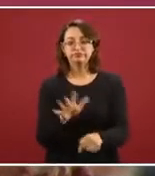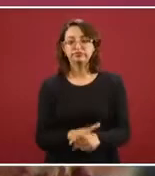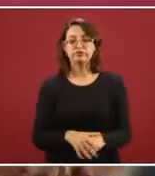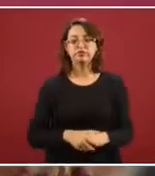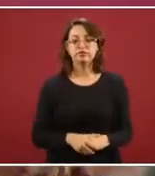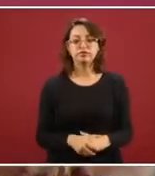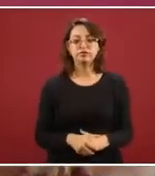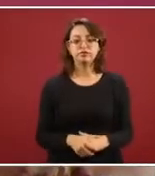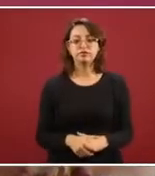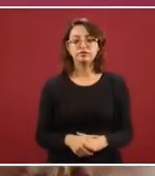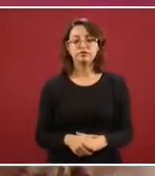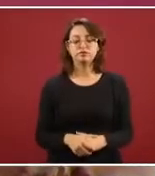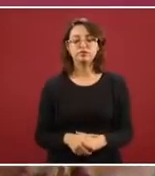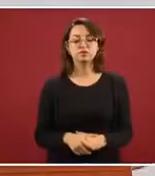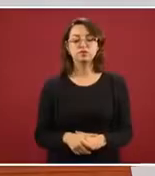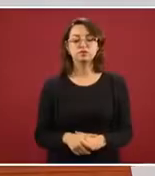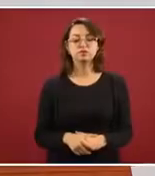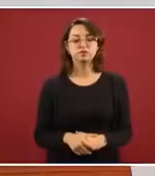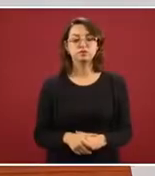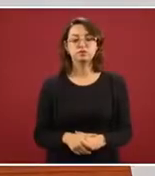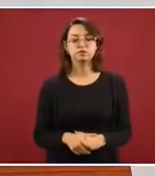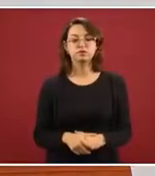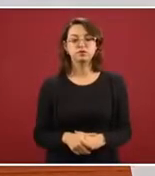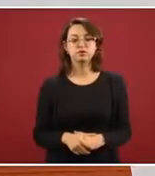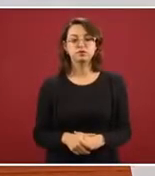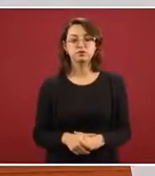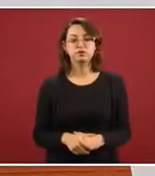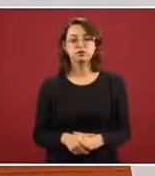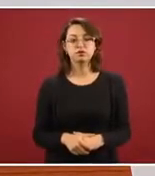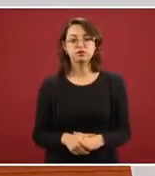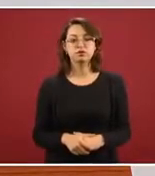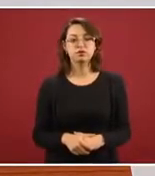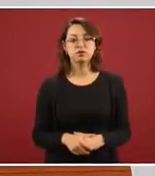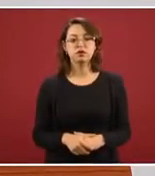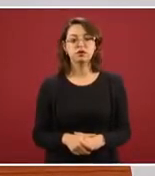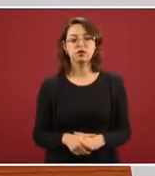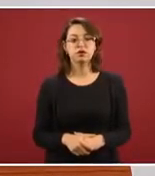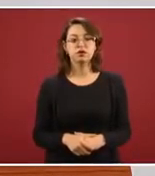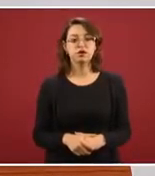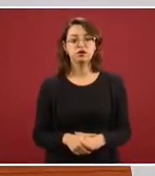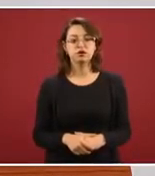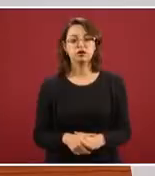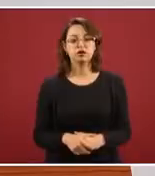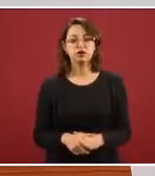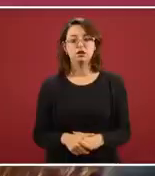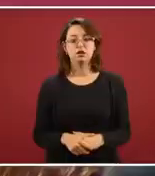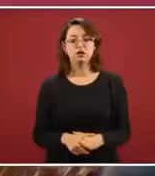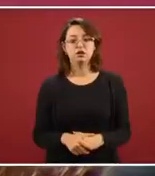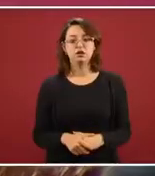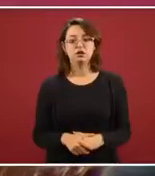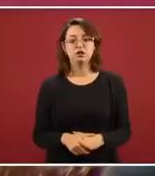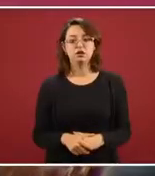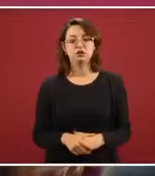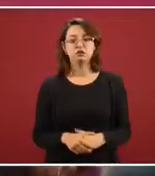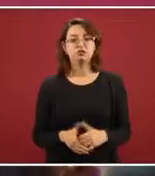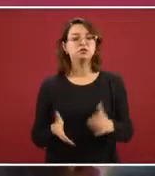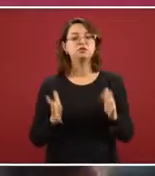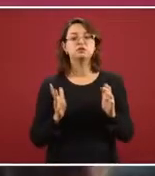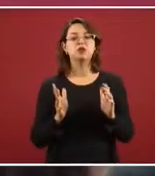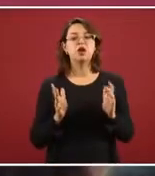qué en realidad ya no hace falta iniciar